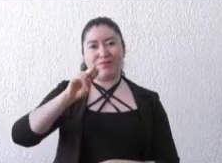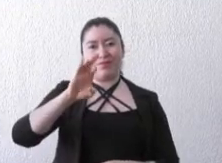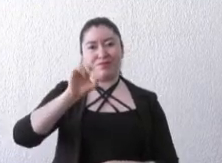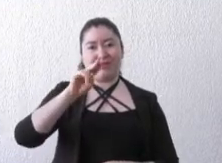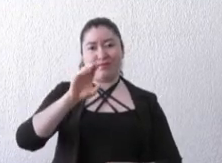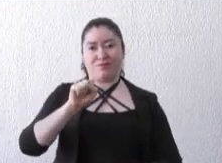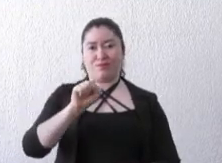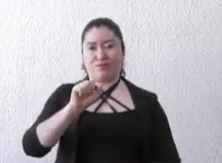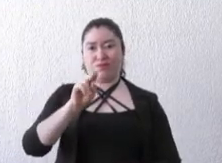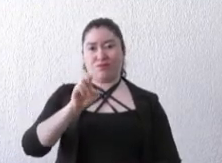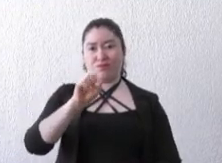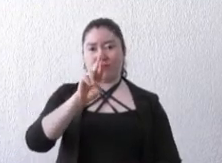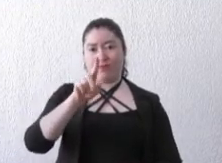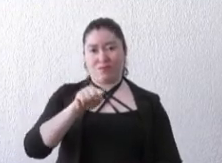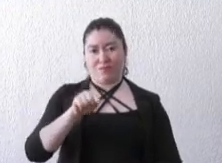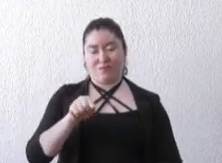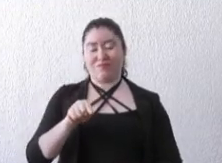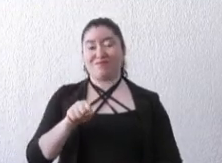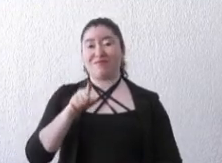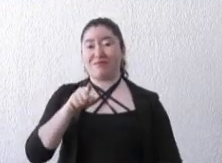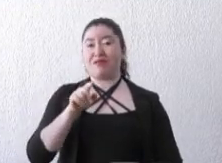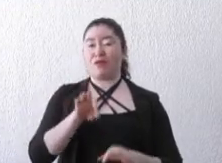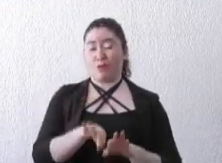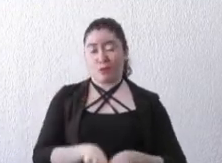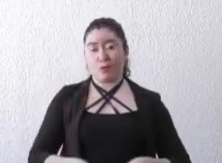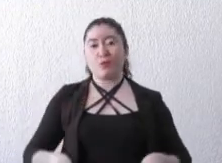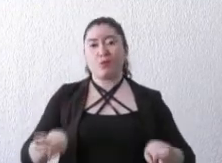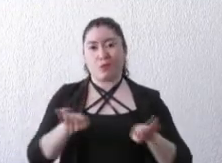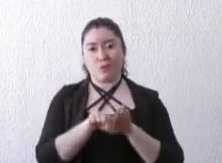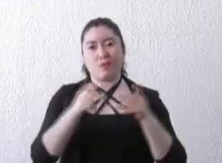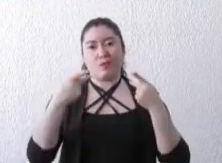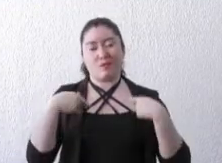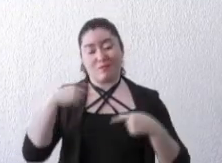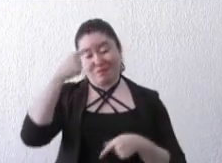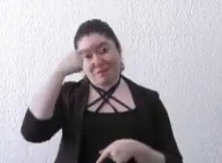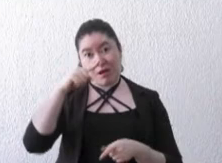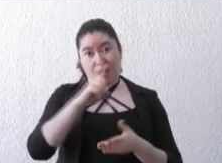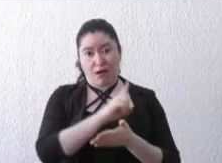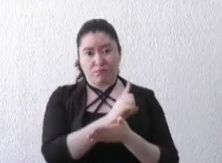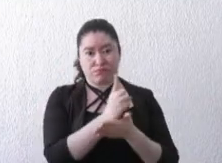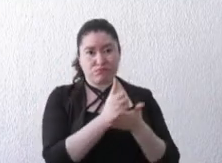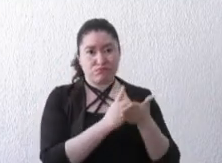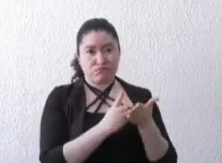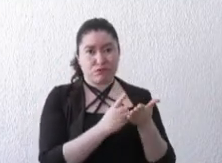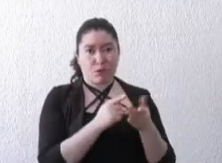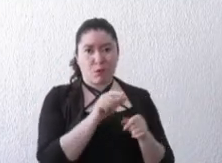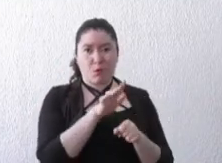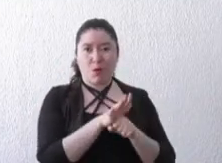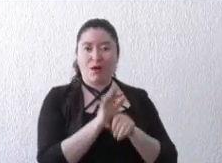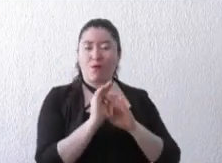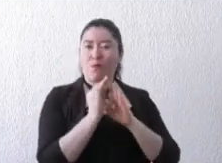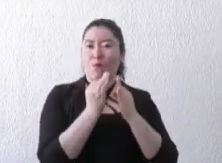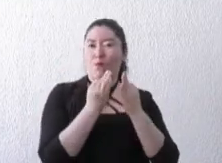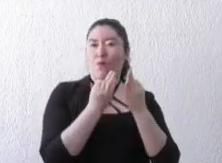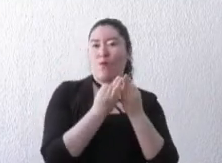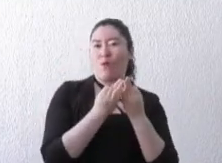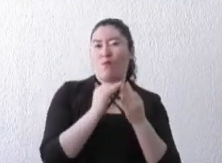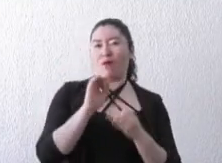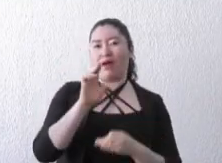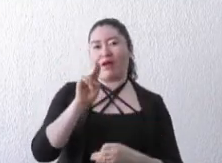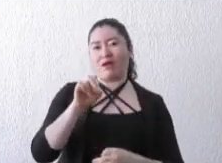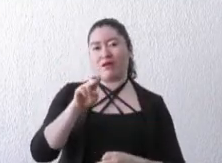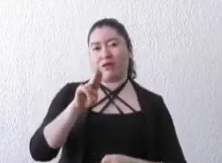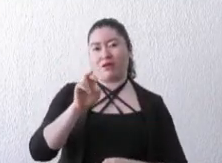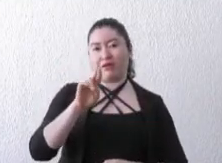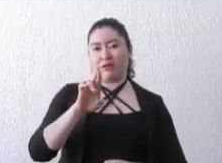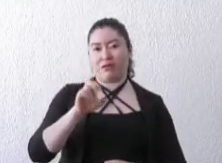que fue clave para que diseñara con este modelo que Enrique Norten estableció